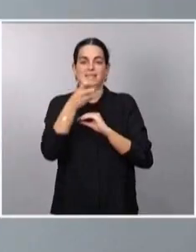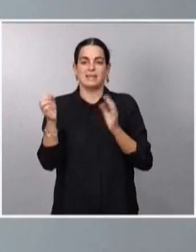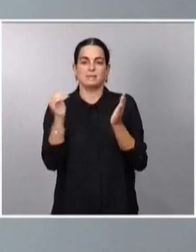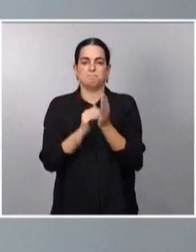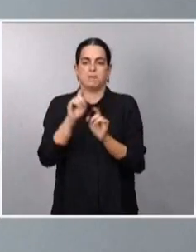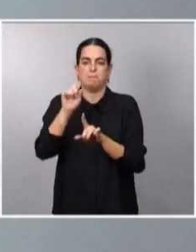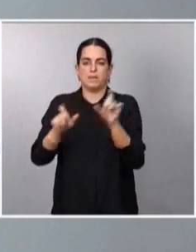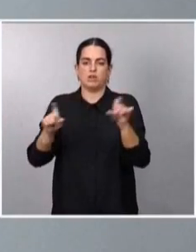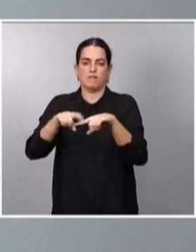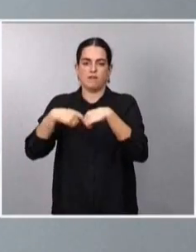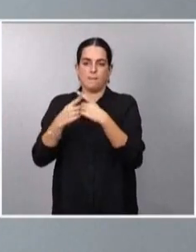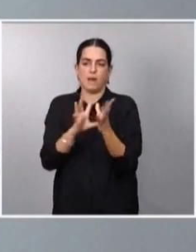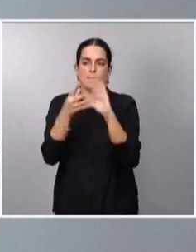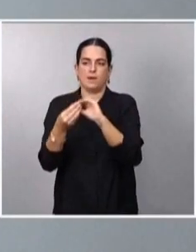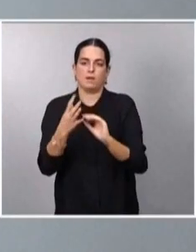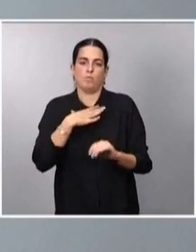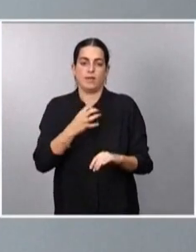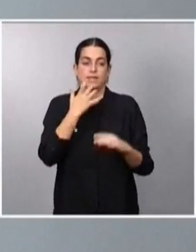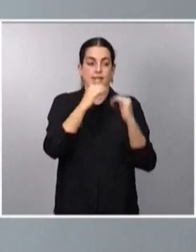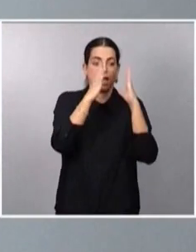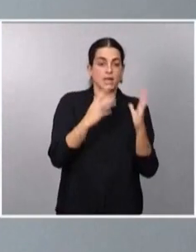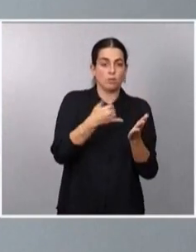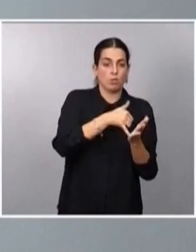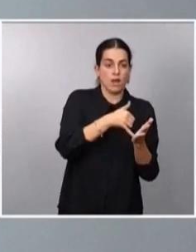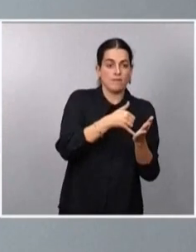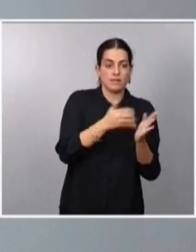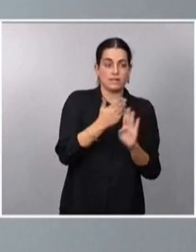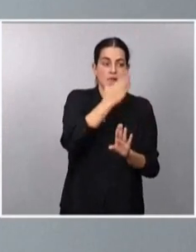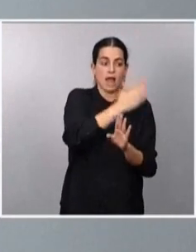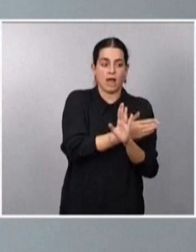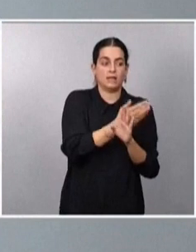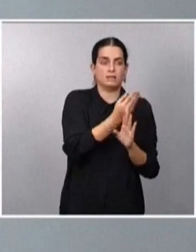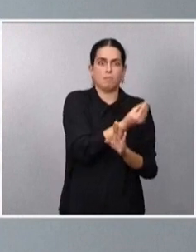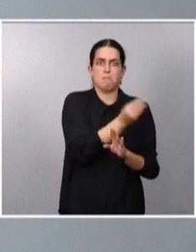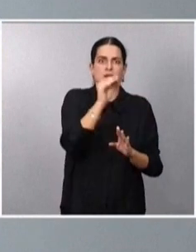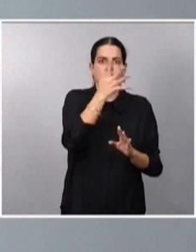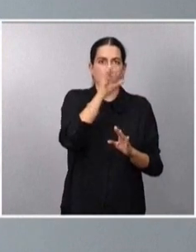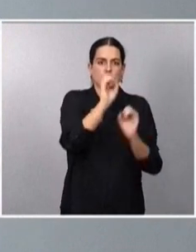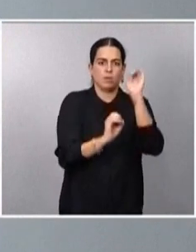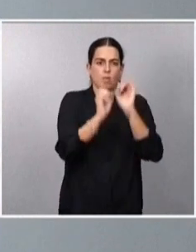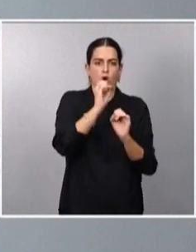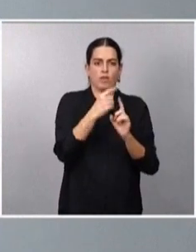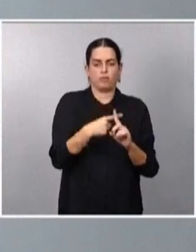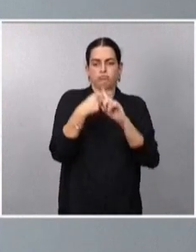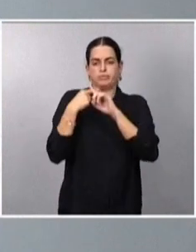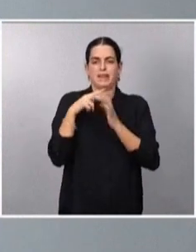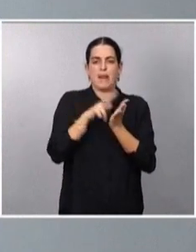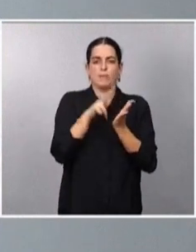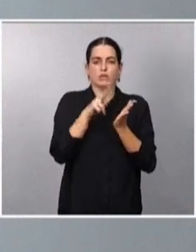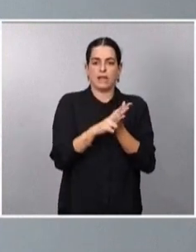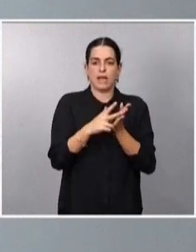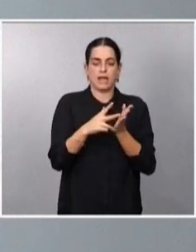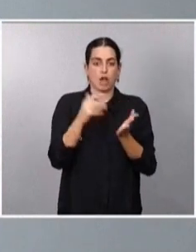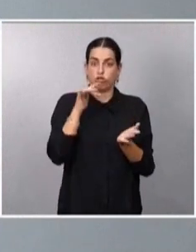los hogares vulnerables que no hayan experimentado Un aumento del 50% de la carga hipotecaria podrán también